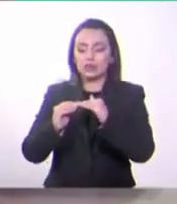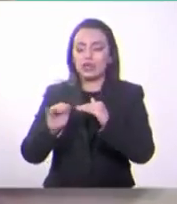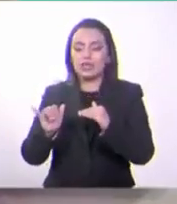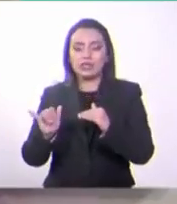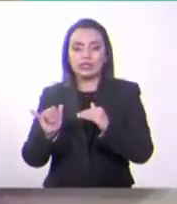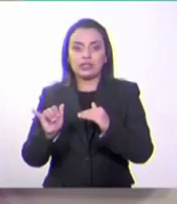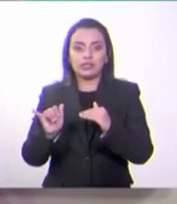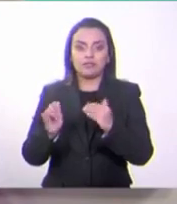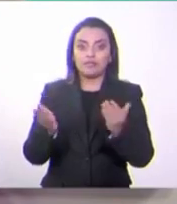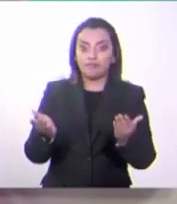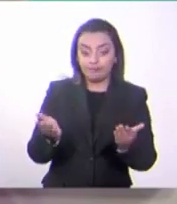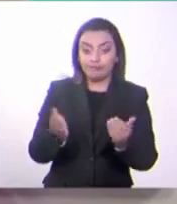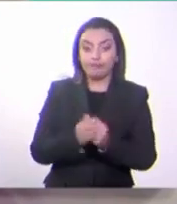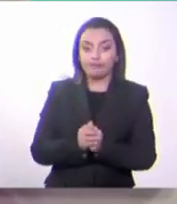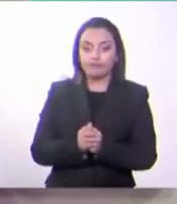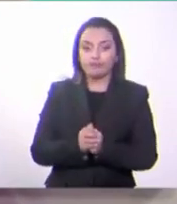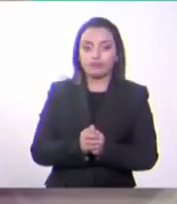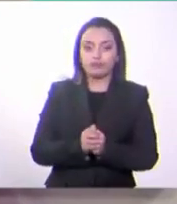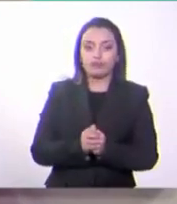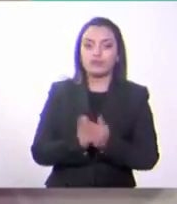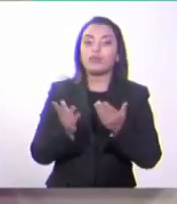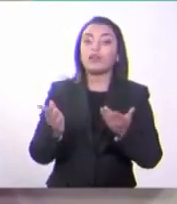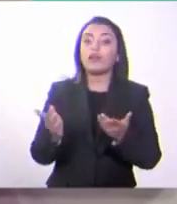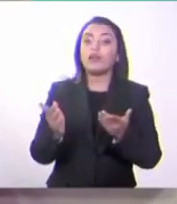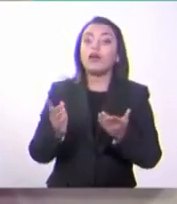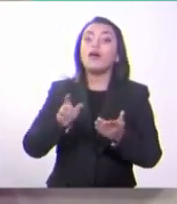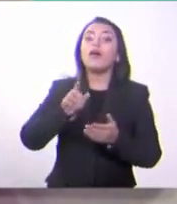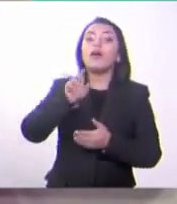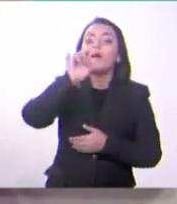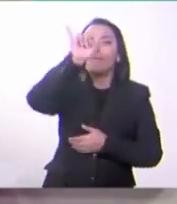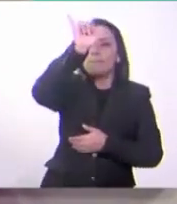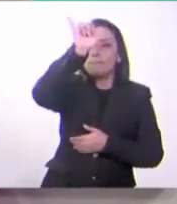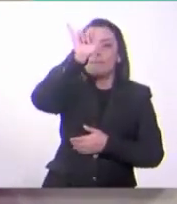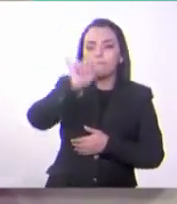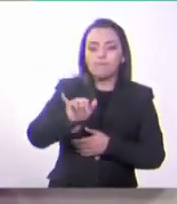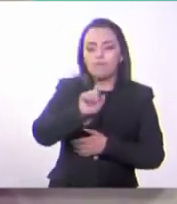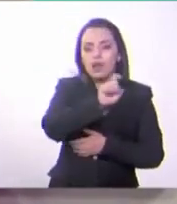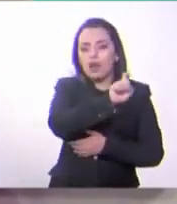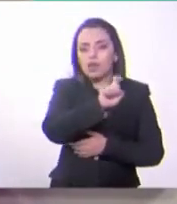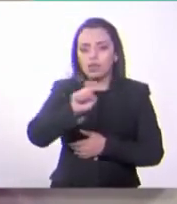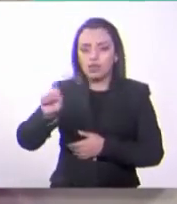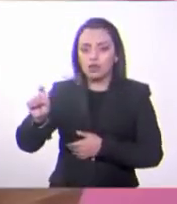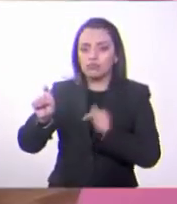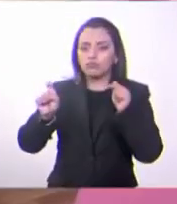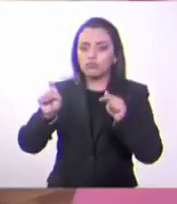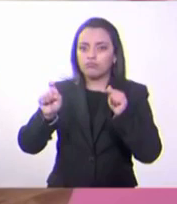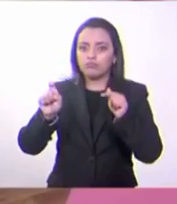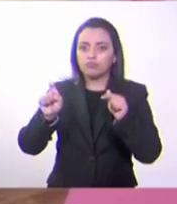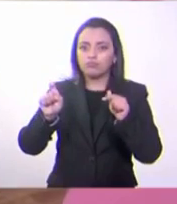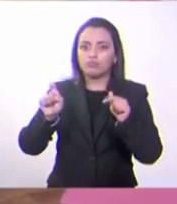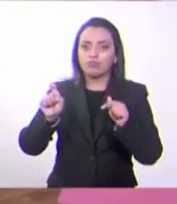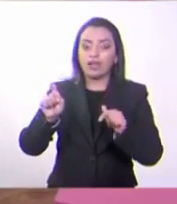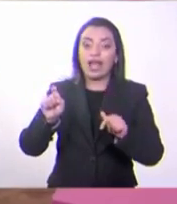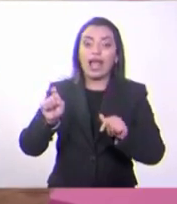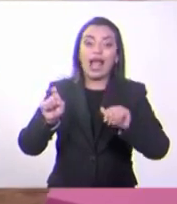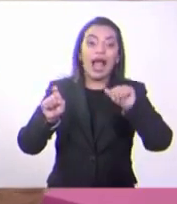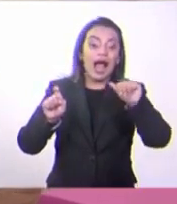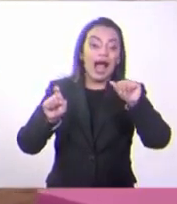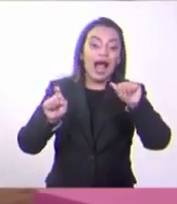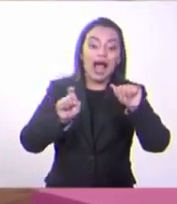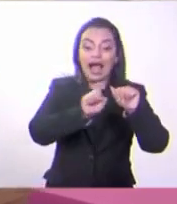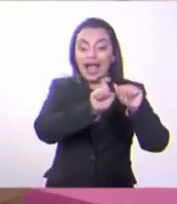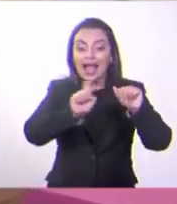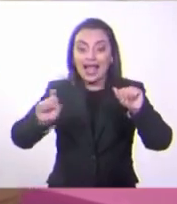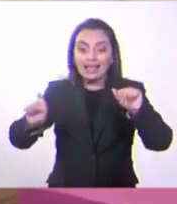en A son los que están en el eje X. Exacto. Y los que están en B en el eje Y, ¿verdad? En el eje Y. Ustedes sí me están entendiendo,